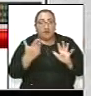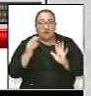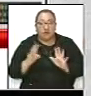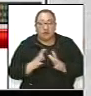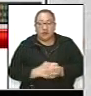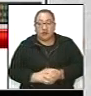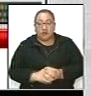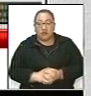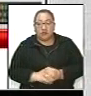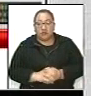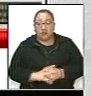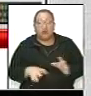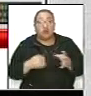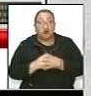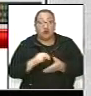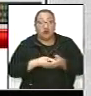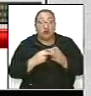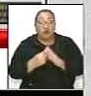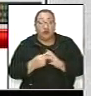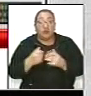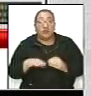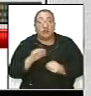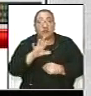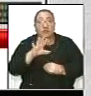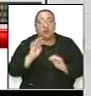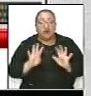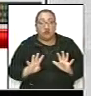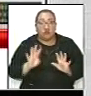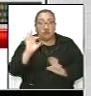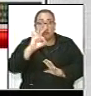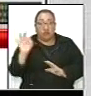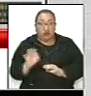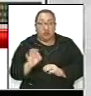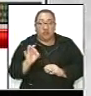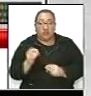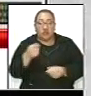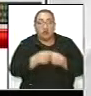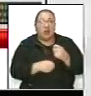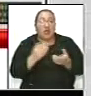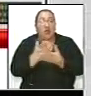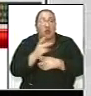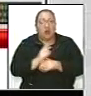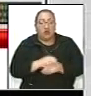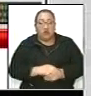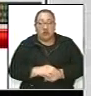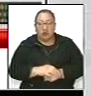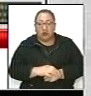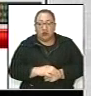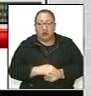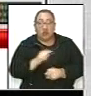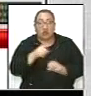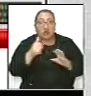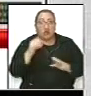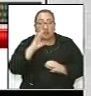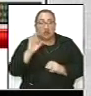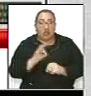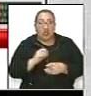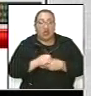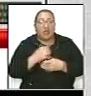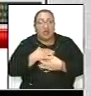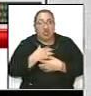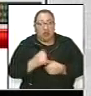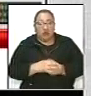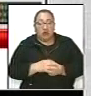33.689, de los cuales 59% se invierte en educación, 16% en